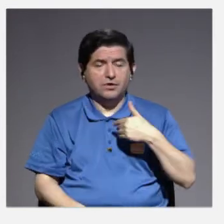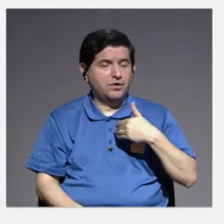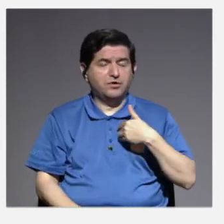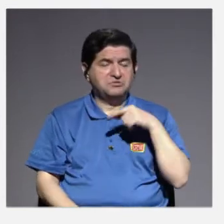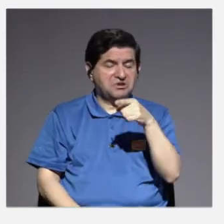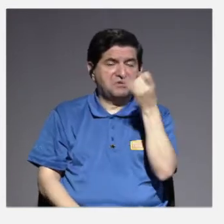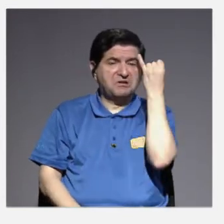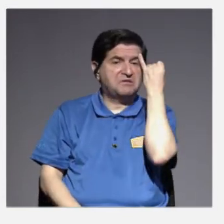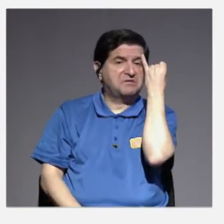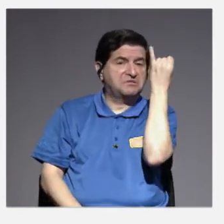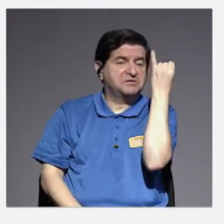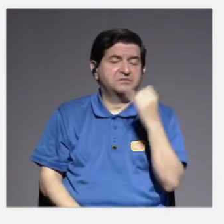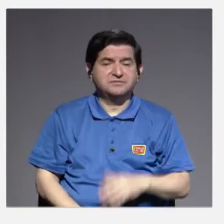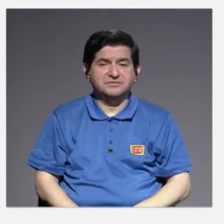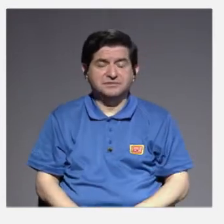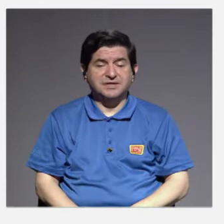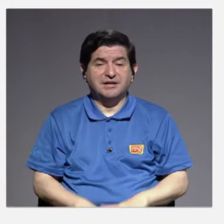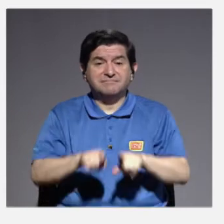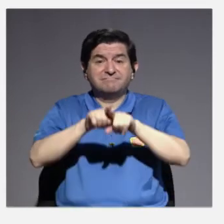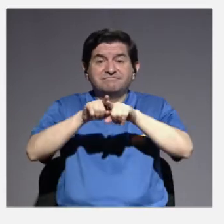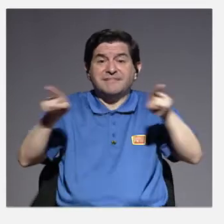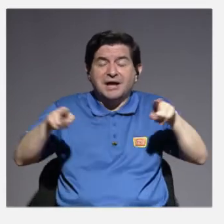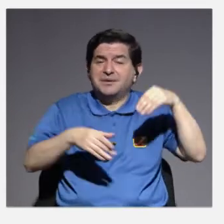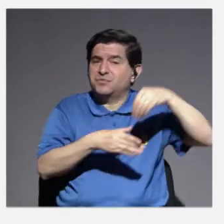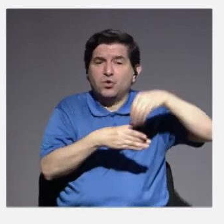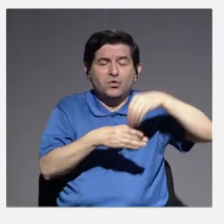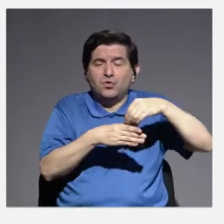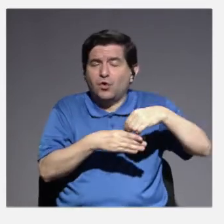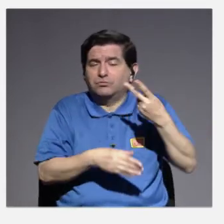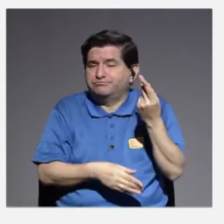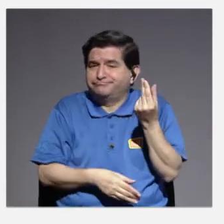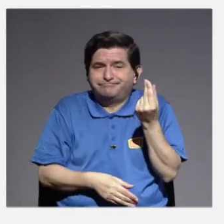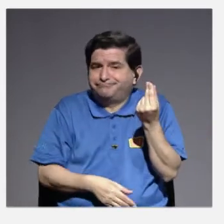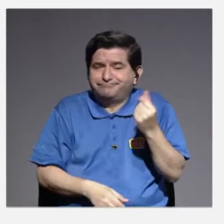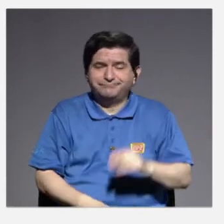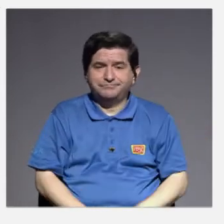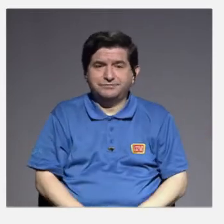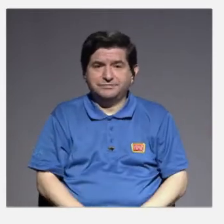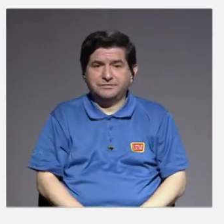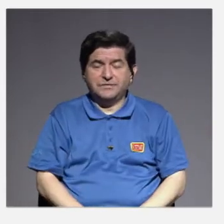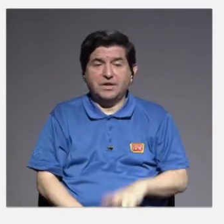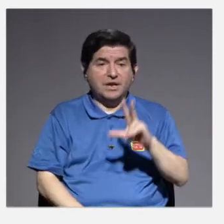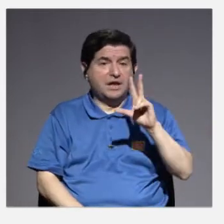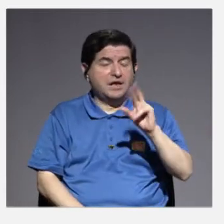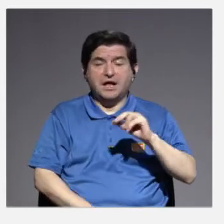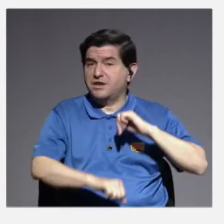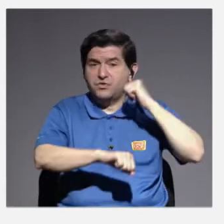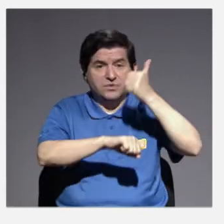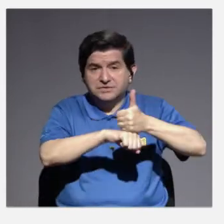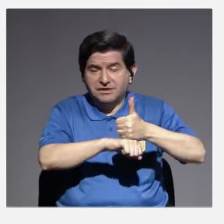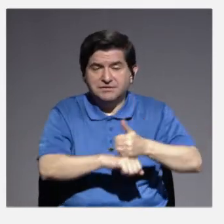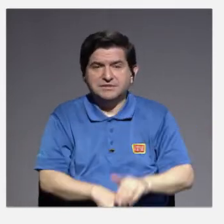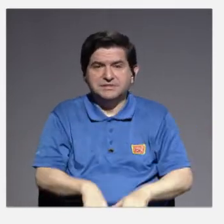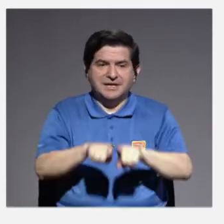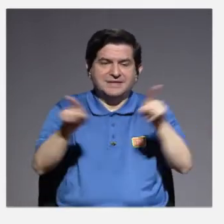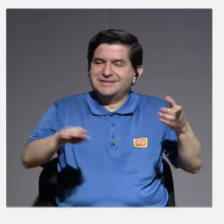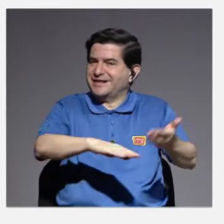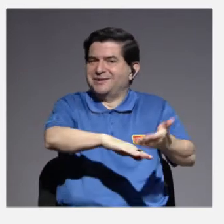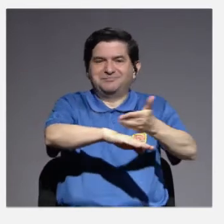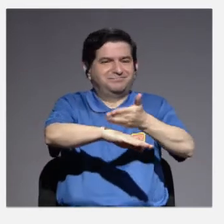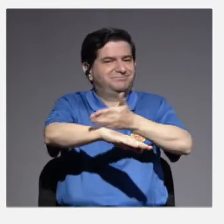mente este aspecto, entonces tampoco se invierten recursos y al no adjudicarse, pues tampoco se ve mucho